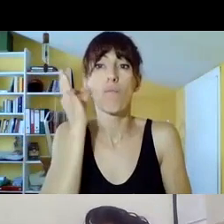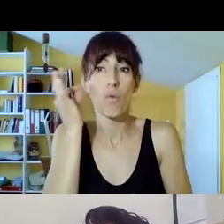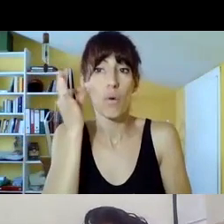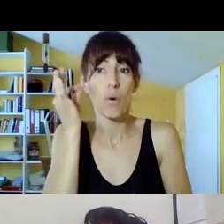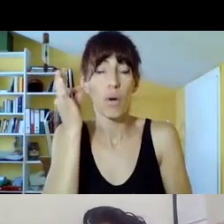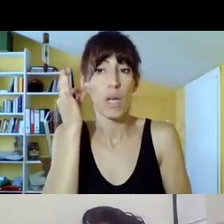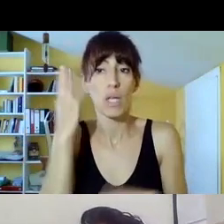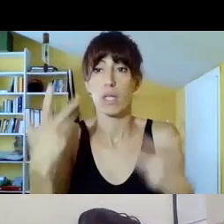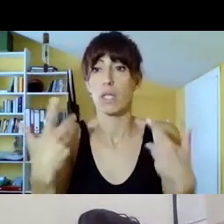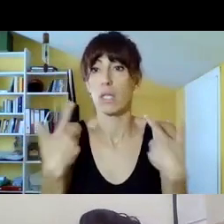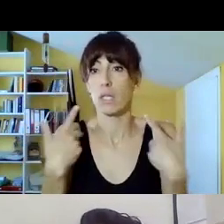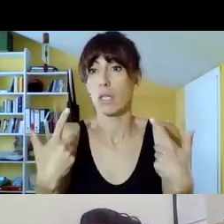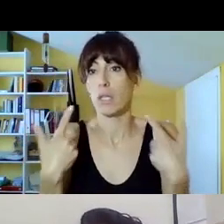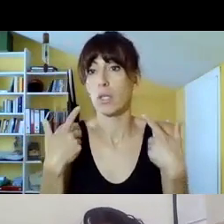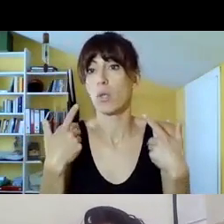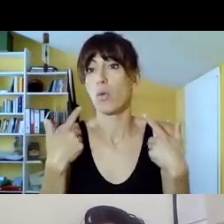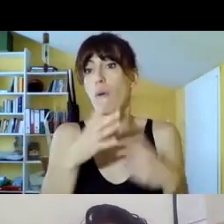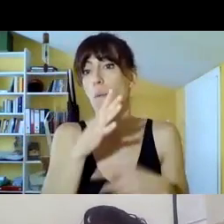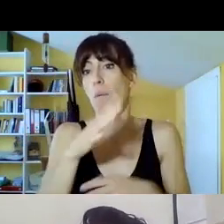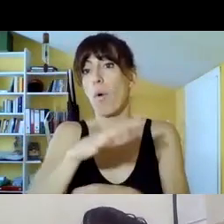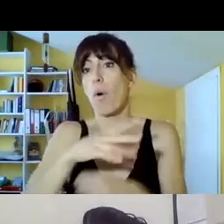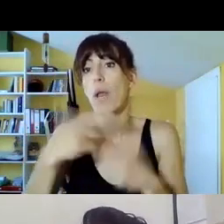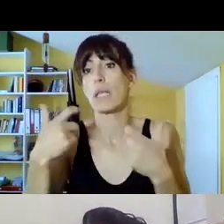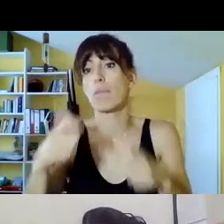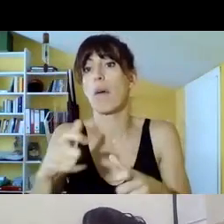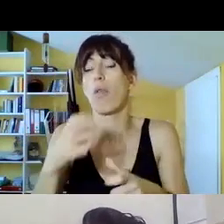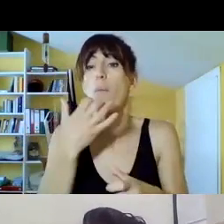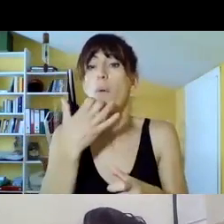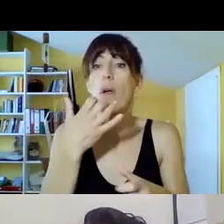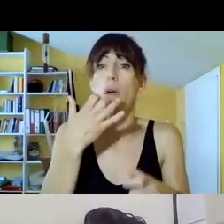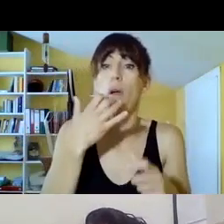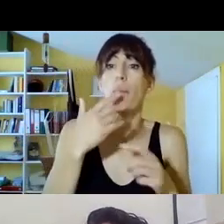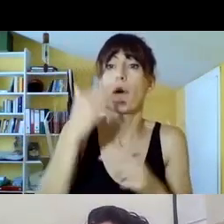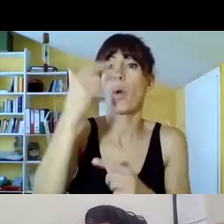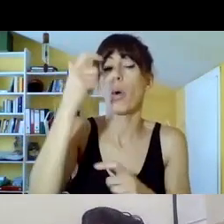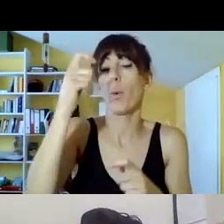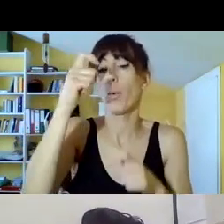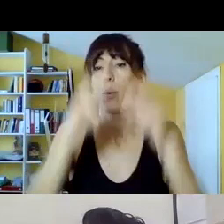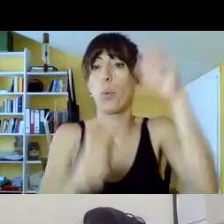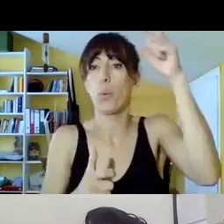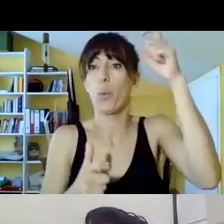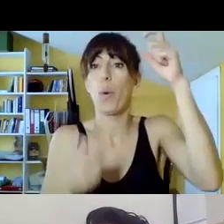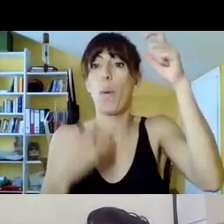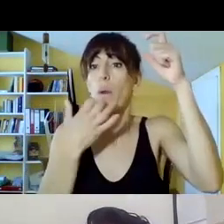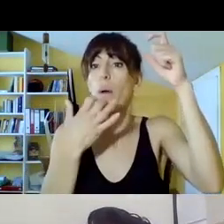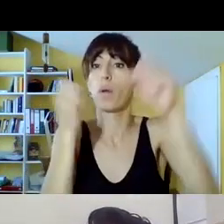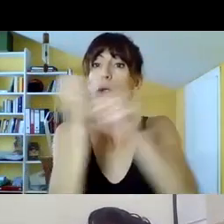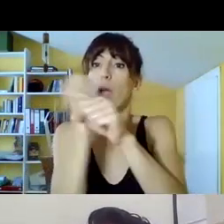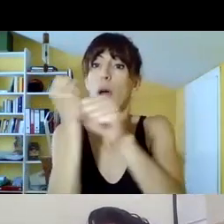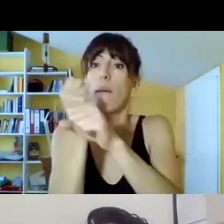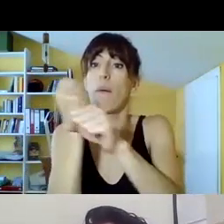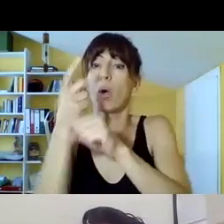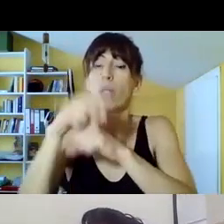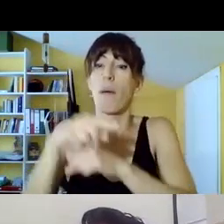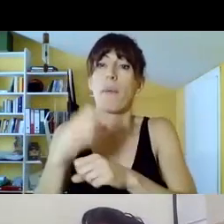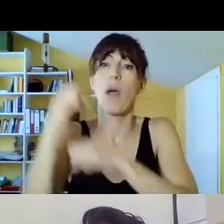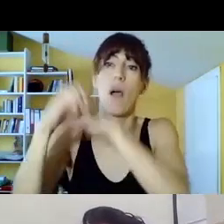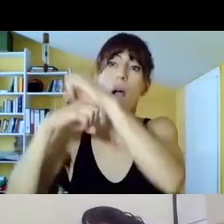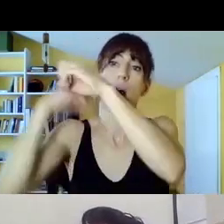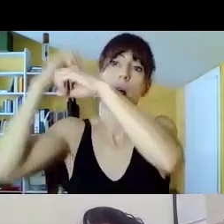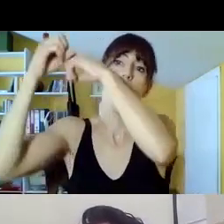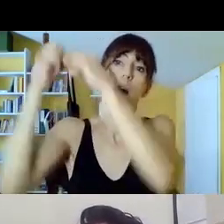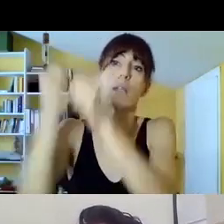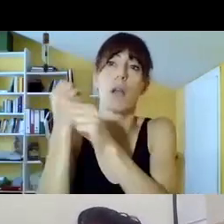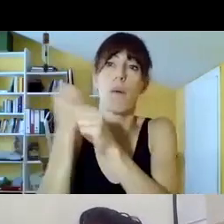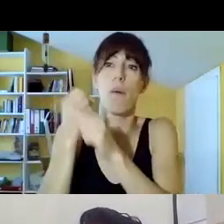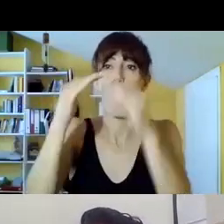los diferentes espacios, por ejemplo, segregación vertical y horizontal en el mercado laboral, mayor carga de trabajo doméstico y de cuidados,